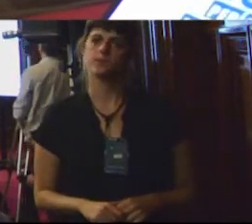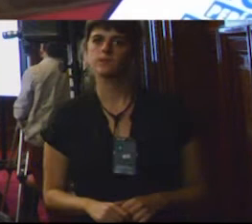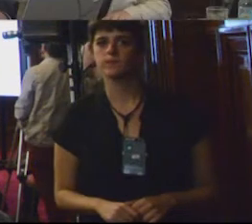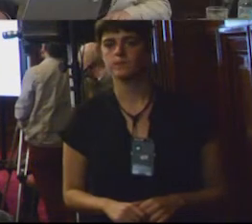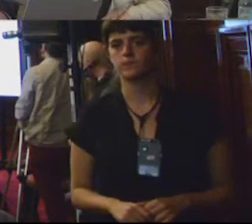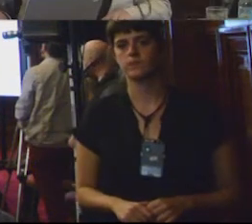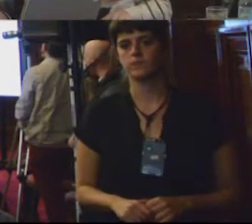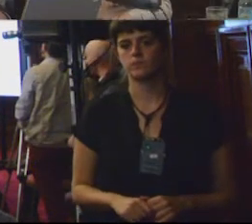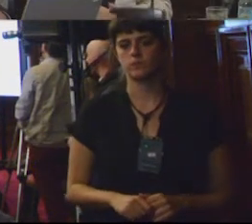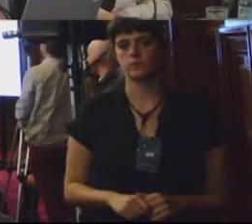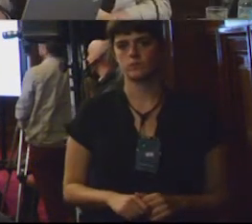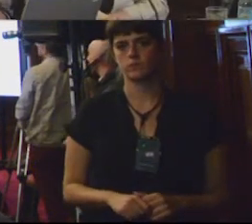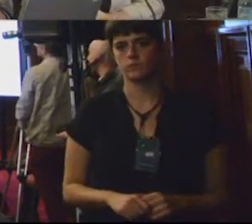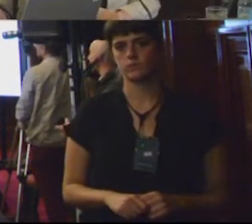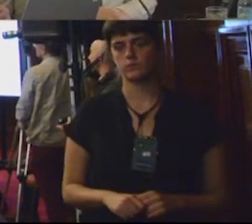Puede colocar.